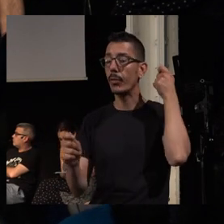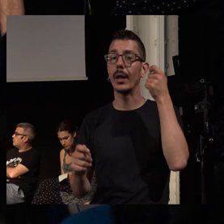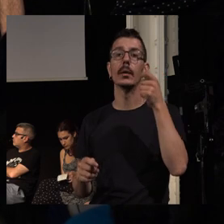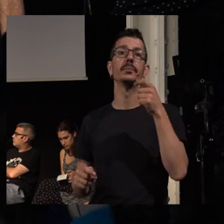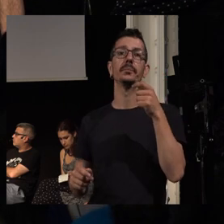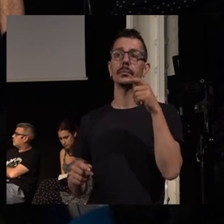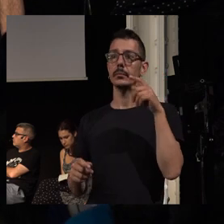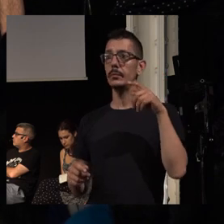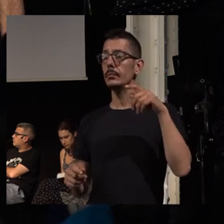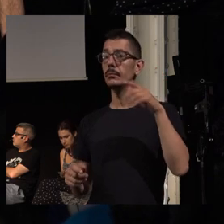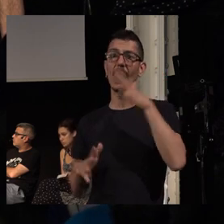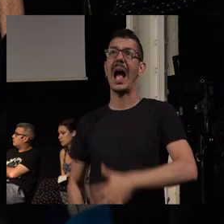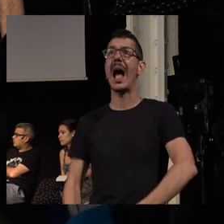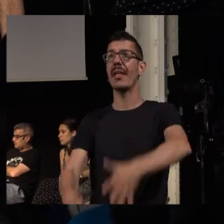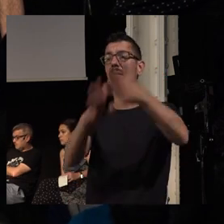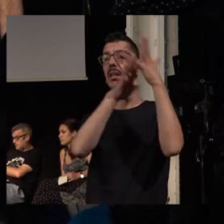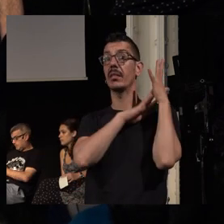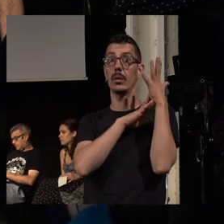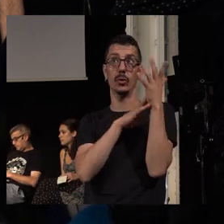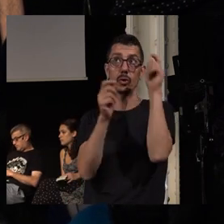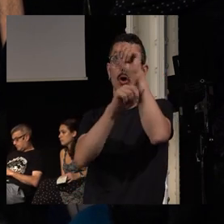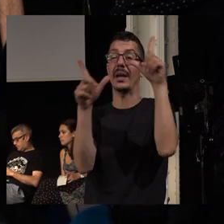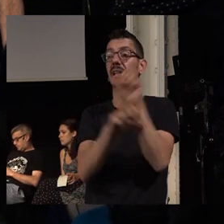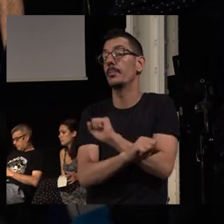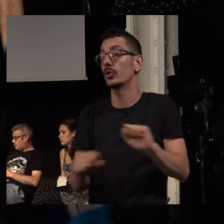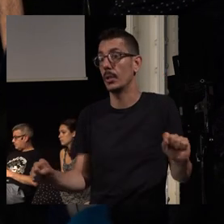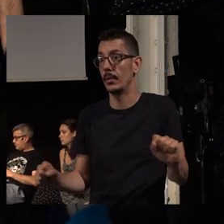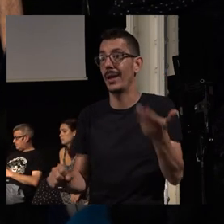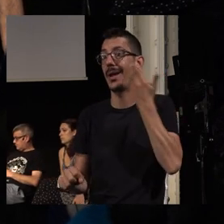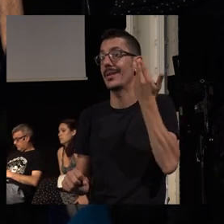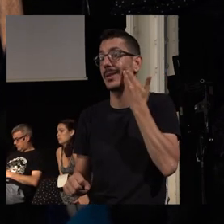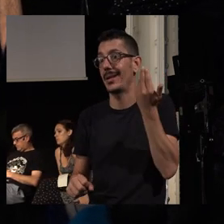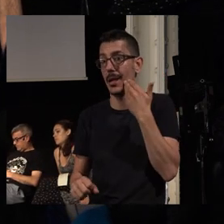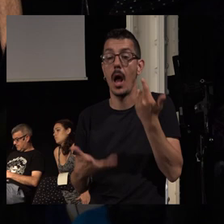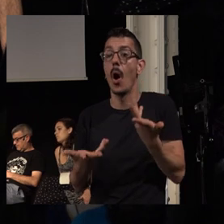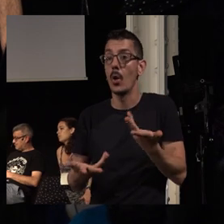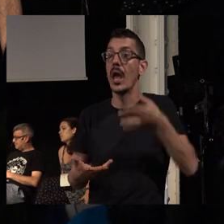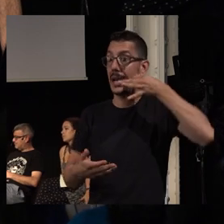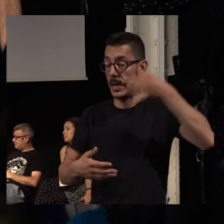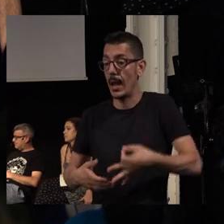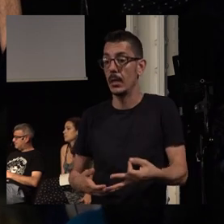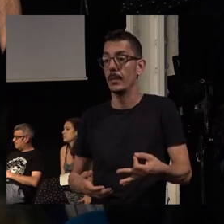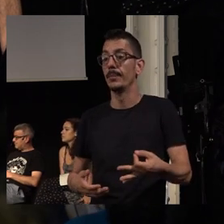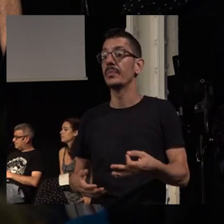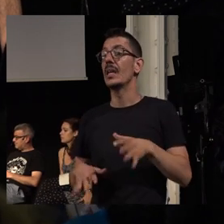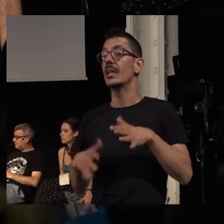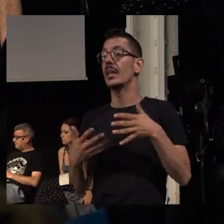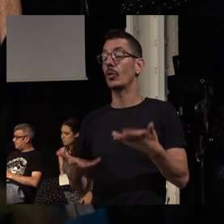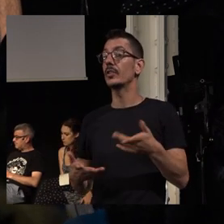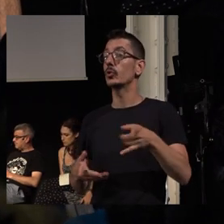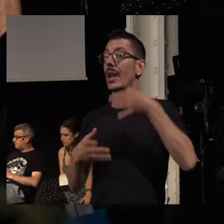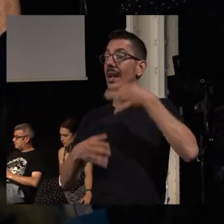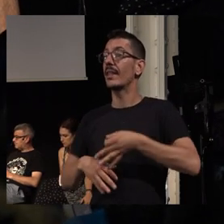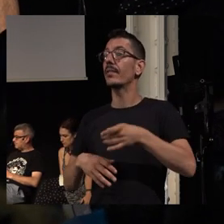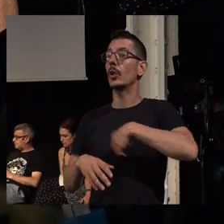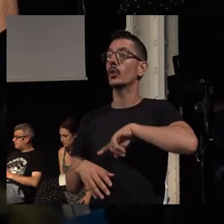no nos, esto hace 10 años, vaya, quien nos hubiera contado nos hubiéramos reído a carcajadas, ¿no? Porque era falso. Entonces, creo que esto es una realidad